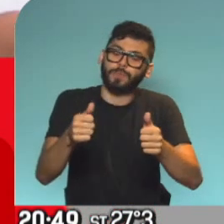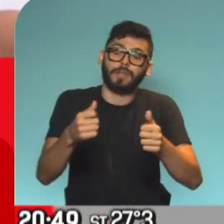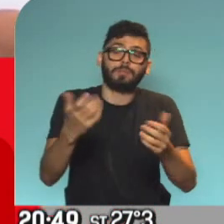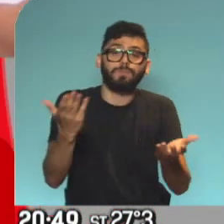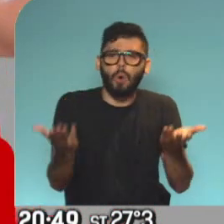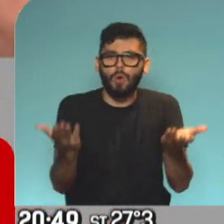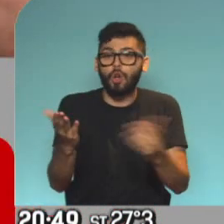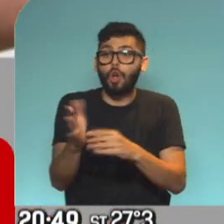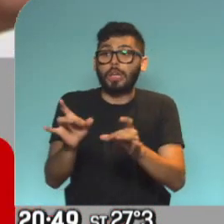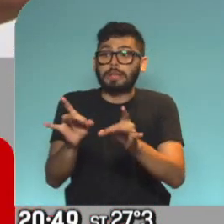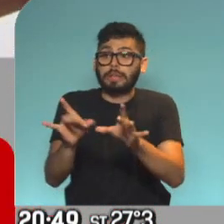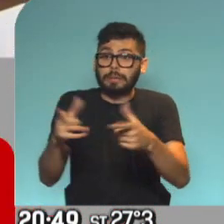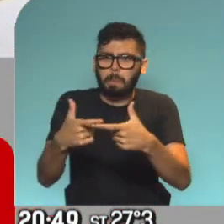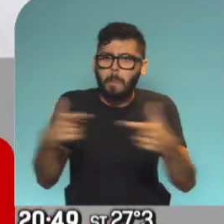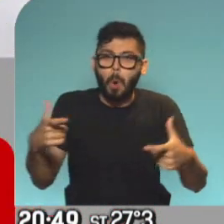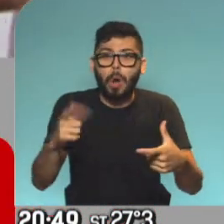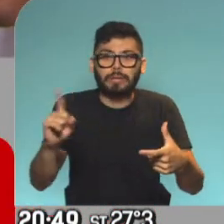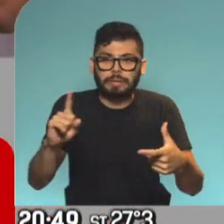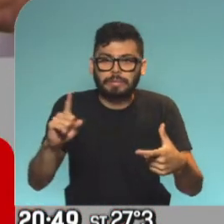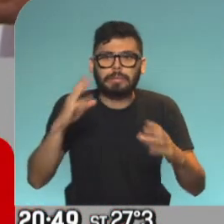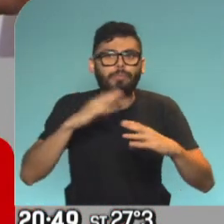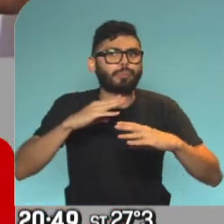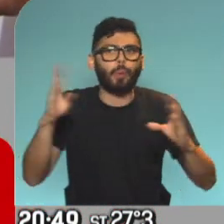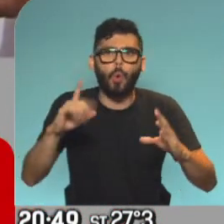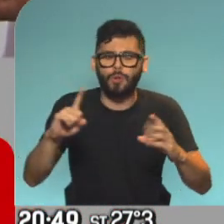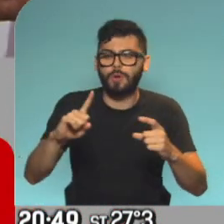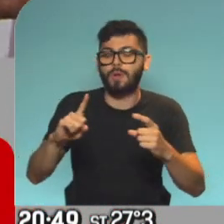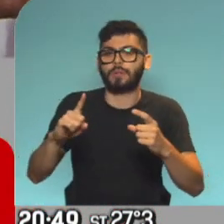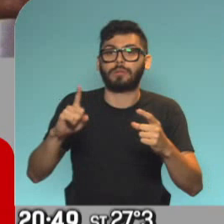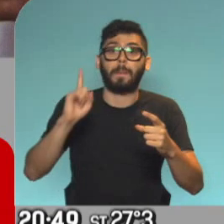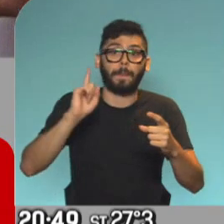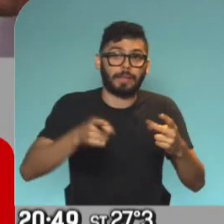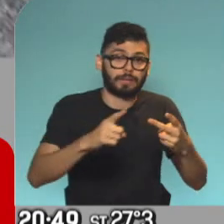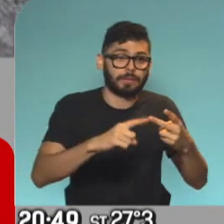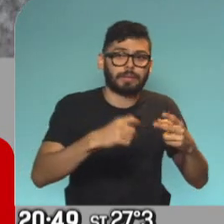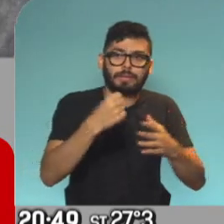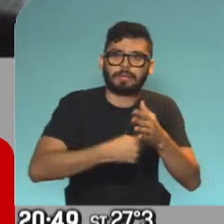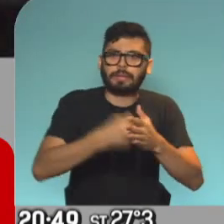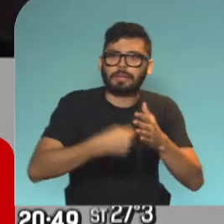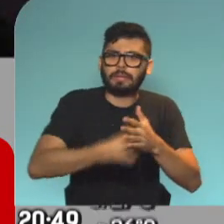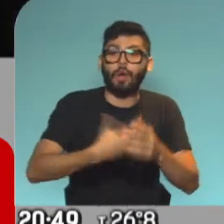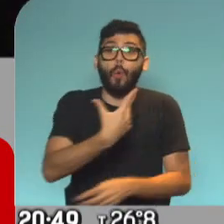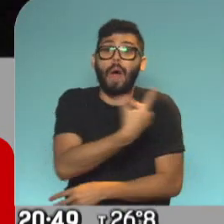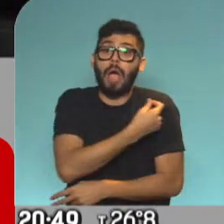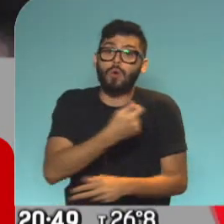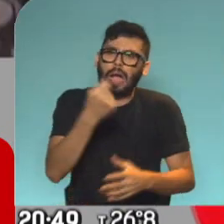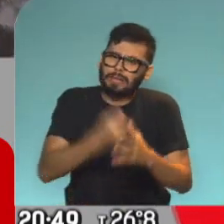de contagios, tenemos que tender ese puente hacia que se asiente la campaña de